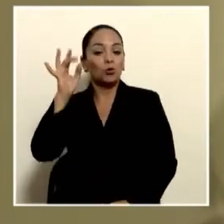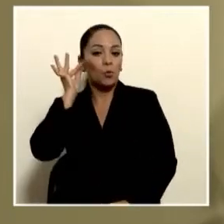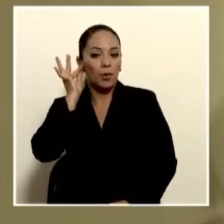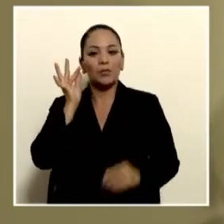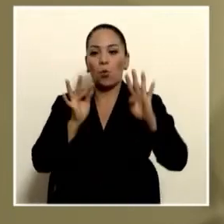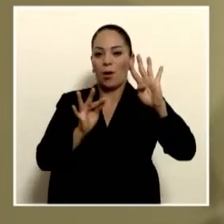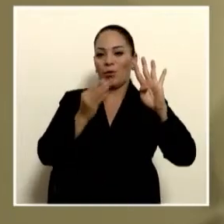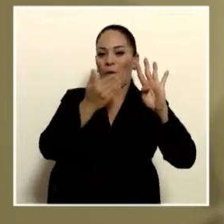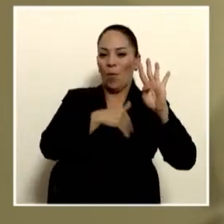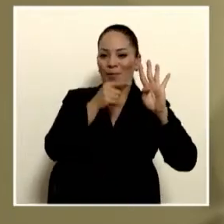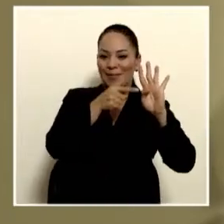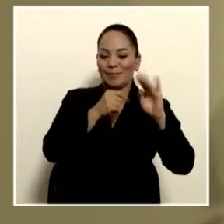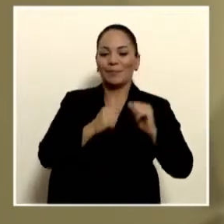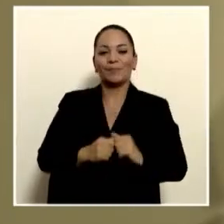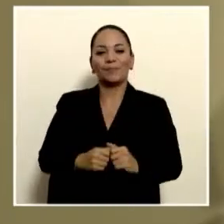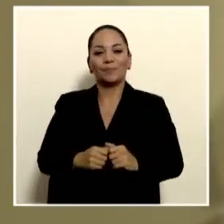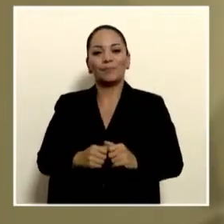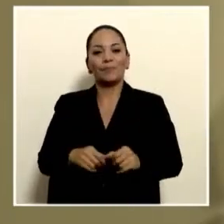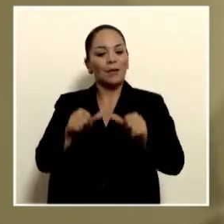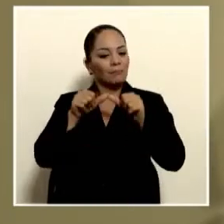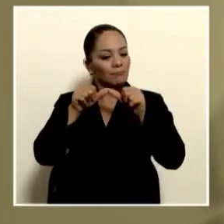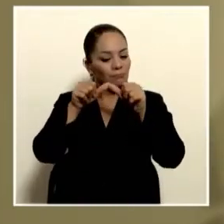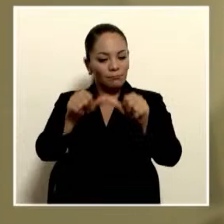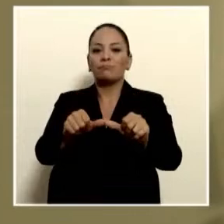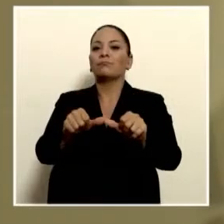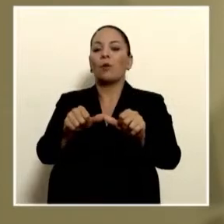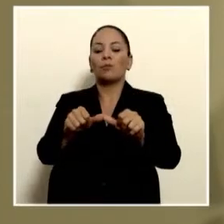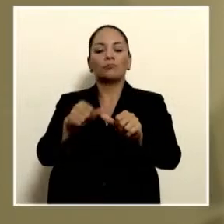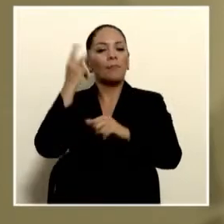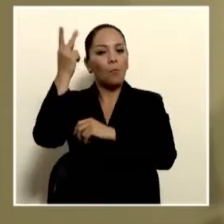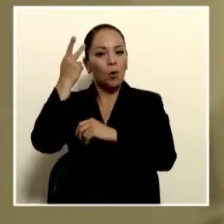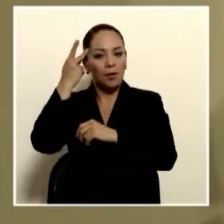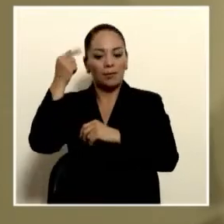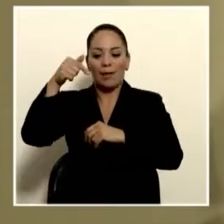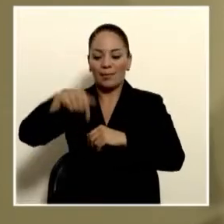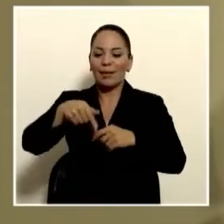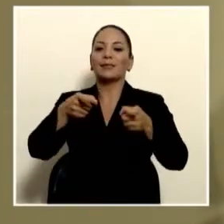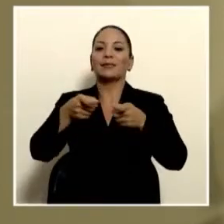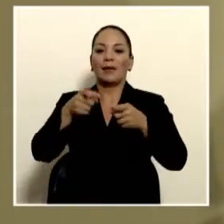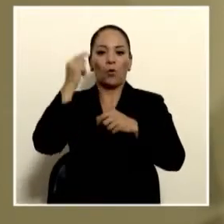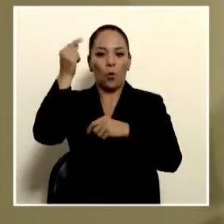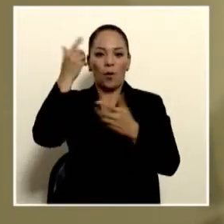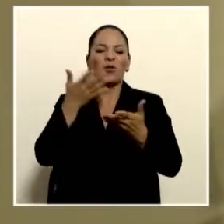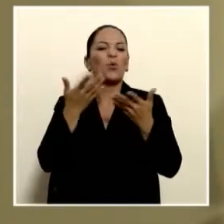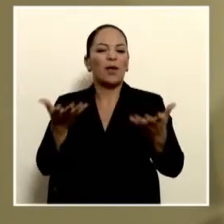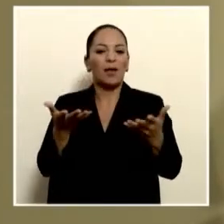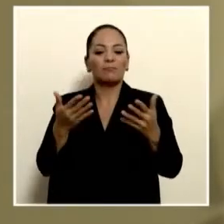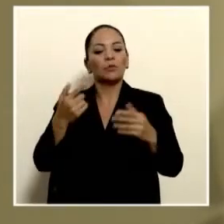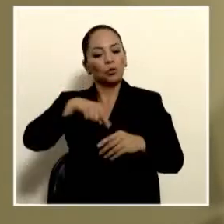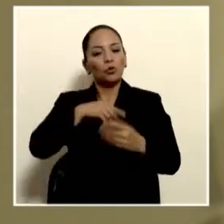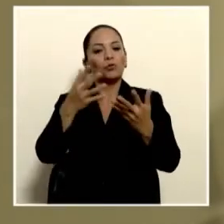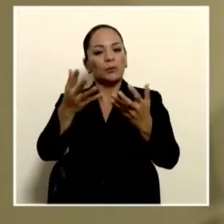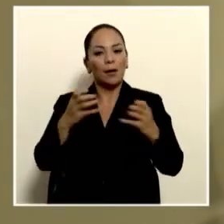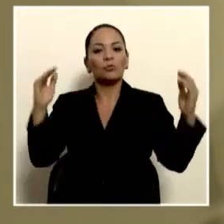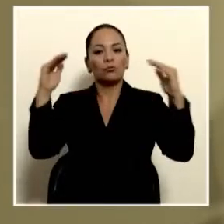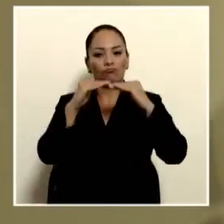hombres, continuando con la política explícita de esta administración de al menos paridad de género.